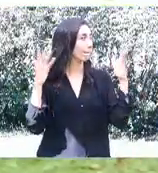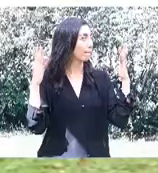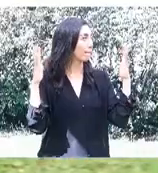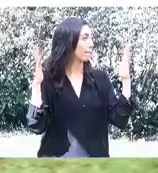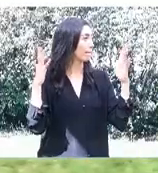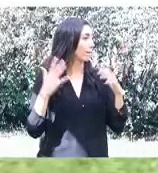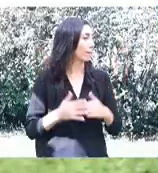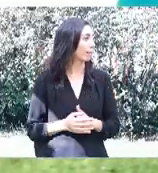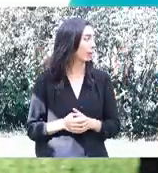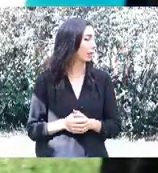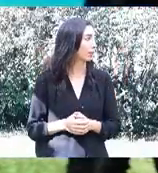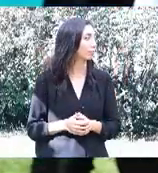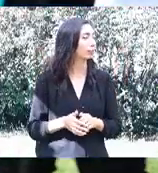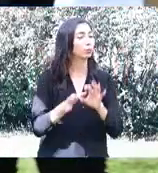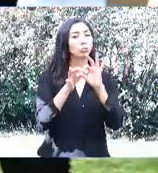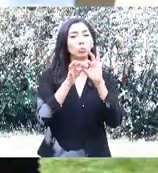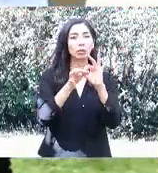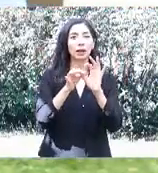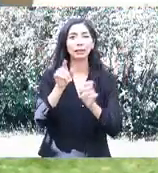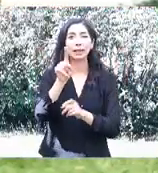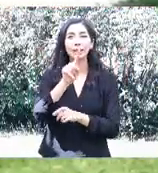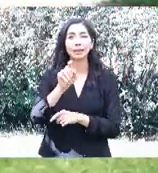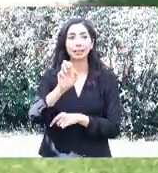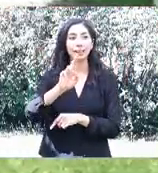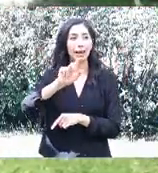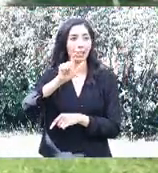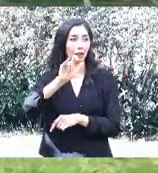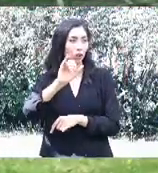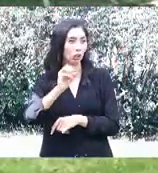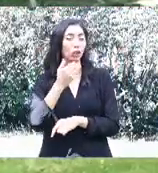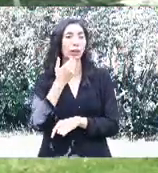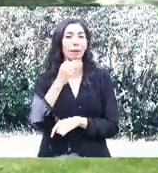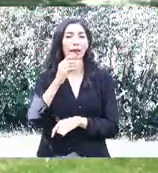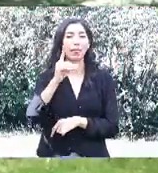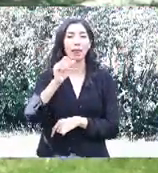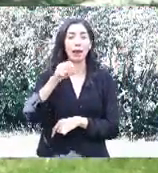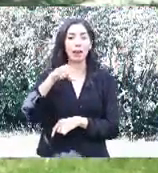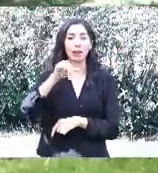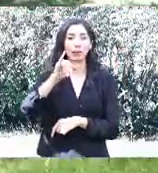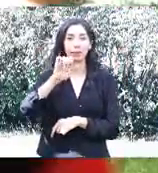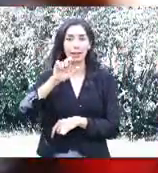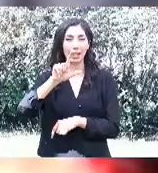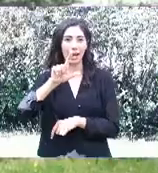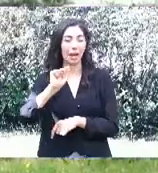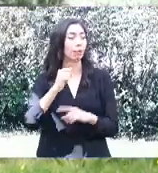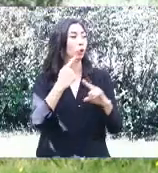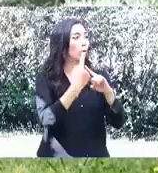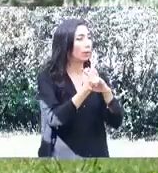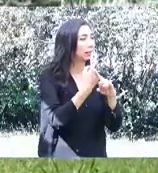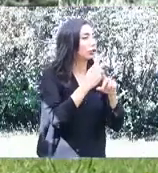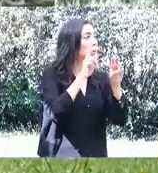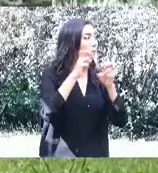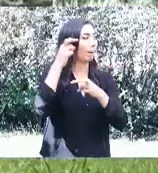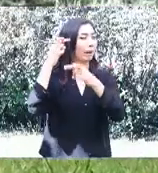atención Muchas gracias Sergio Daniela por esta interesante conversación sobre patrimonio